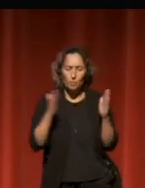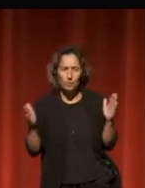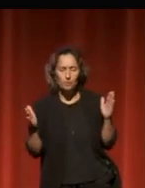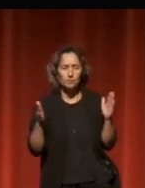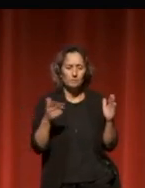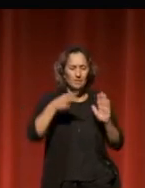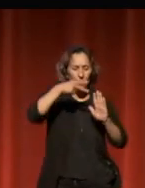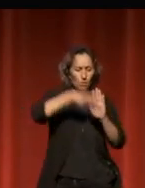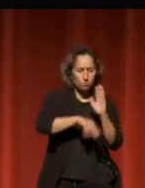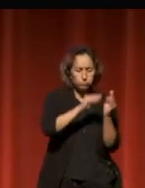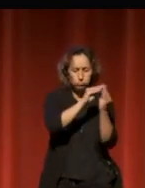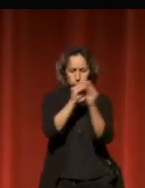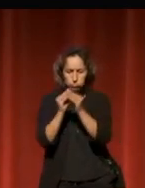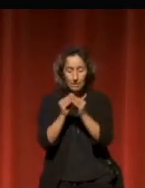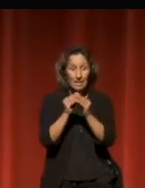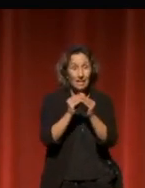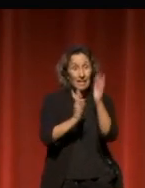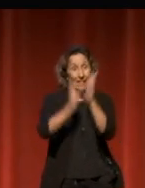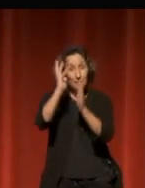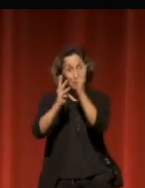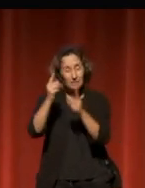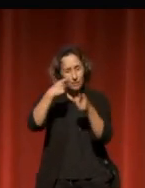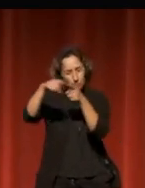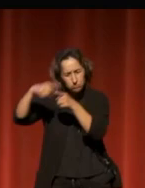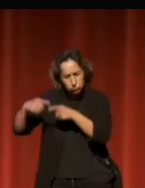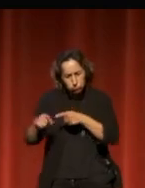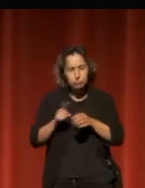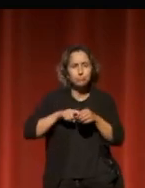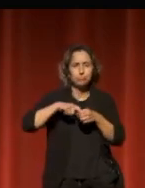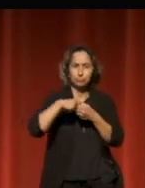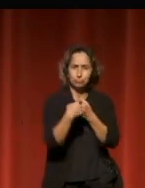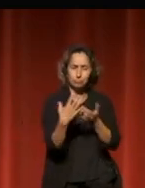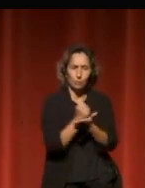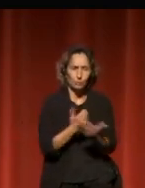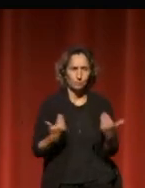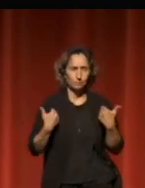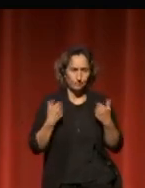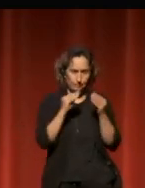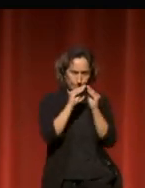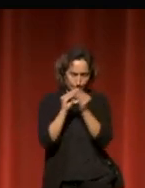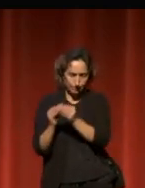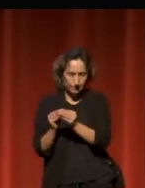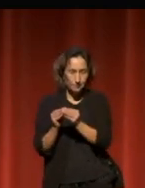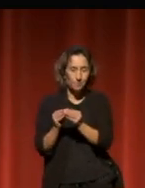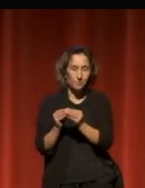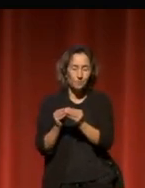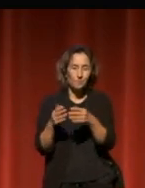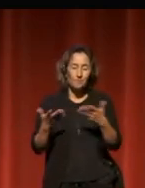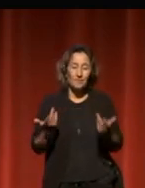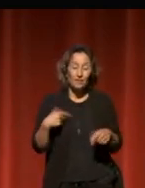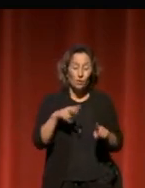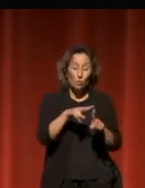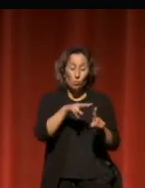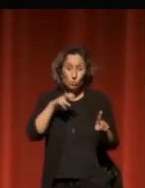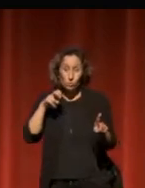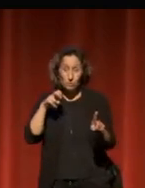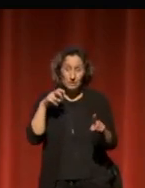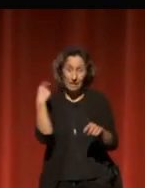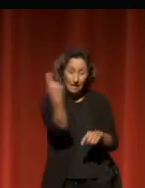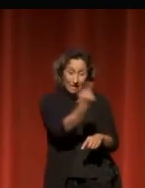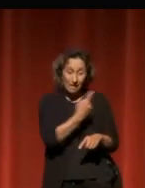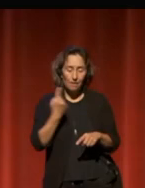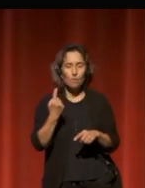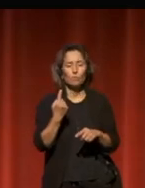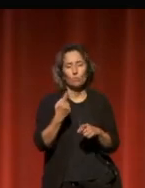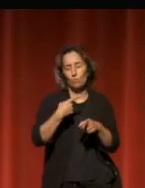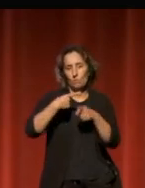de normativa distintas administraciones, ¿no? Eso nos hace plantear las cuestiones desde puntos de vista diferentes, pero